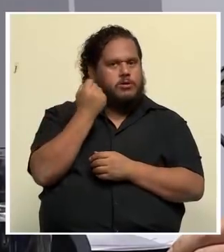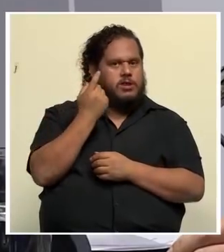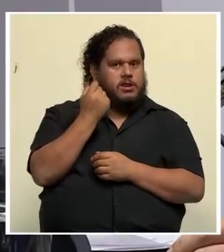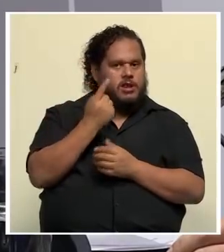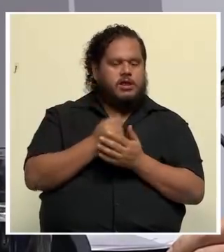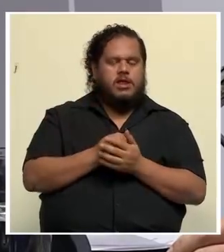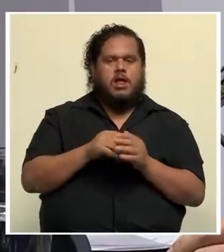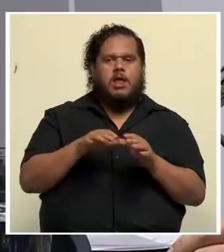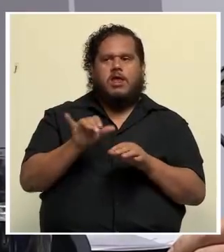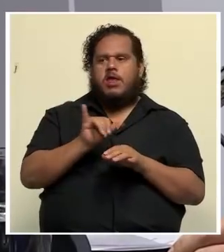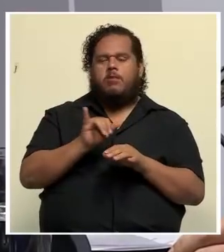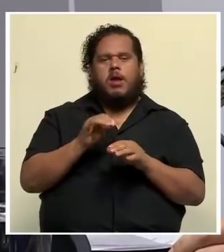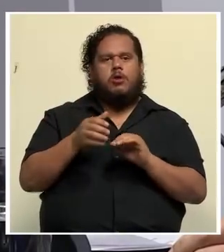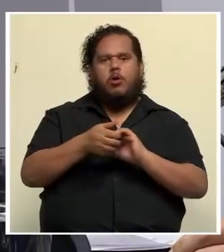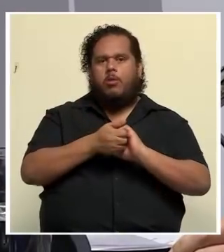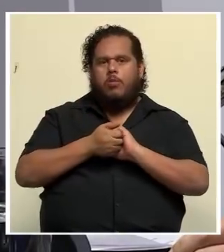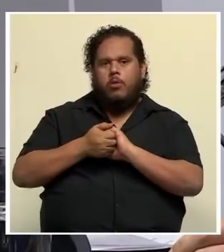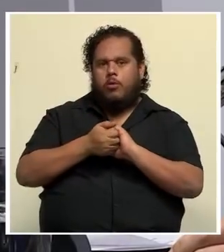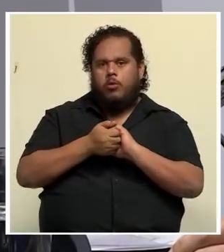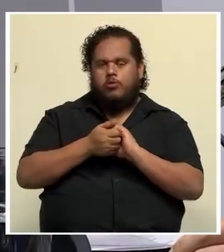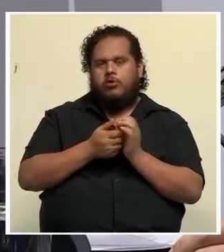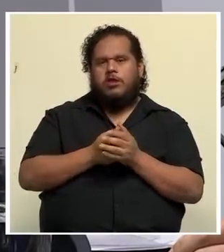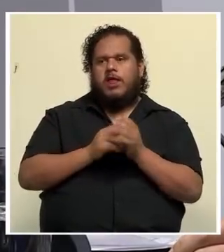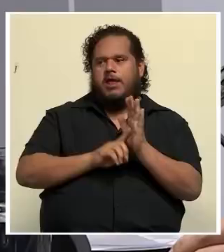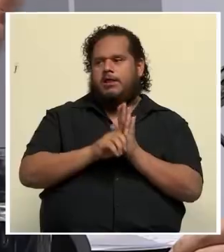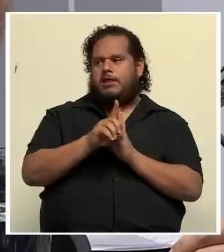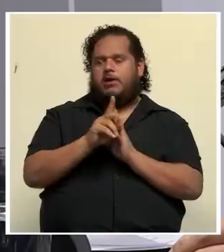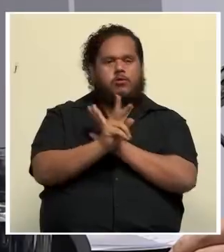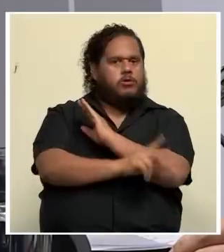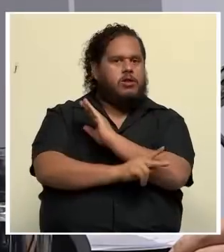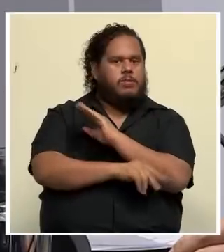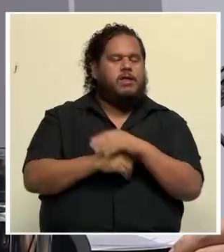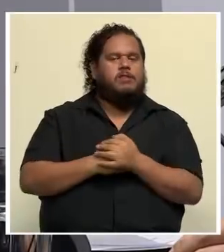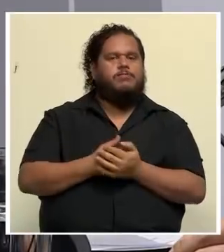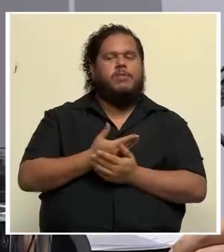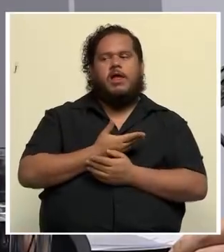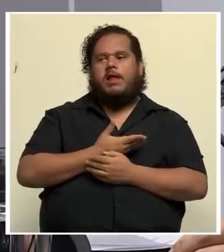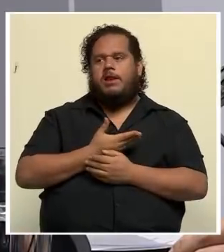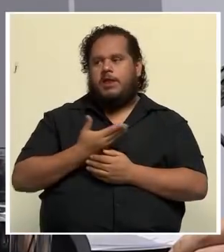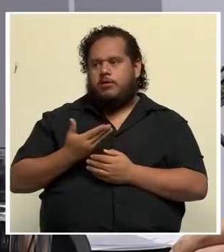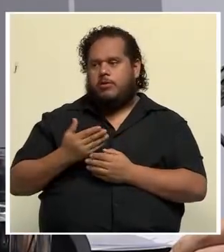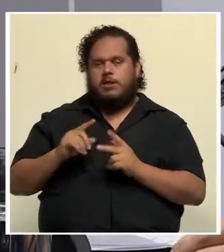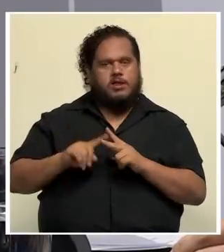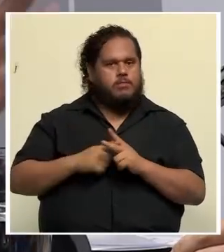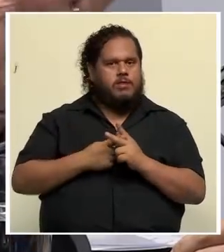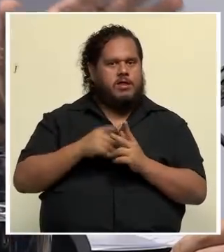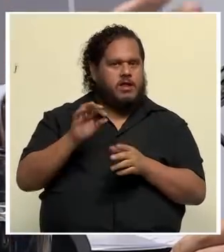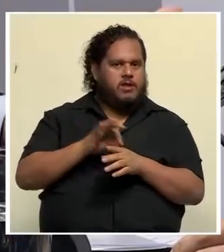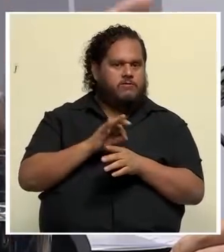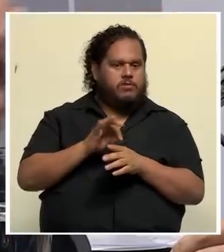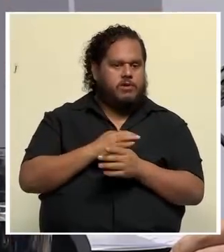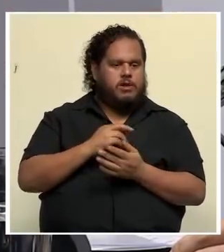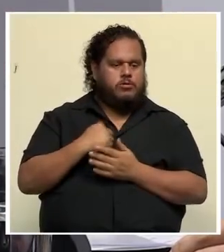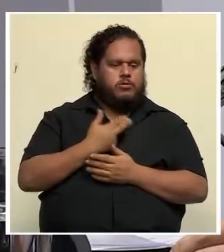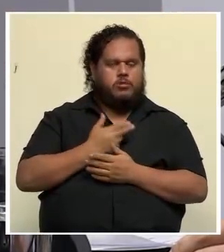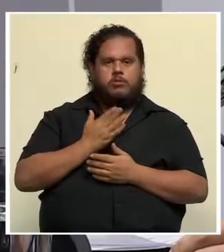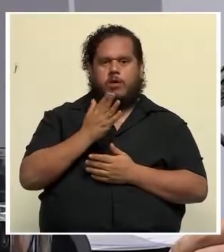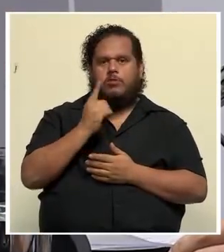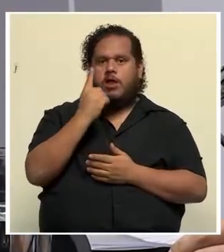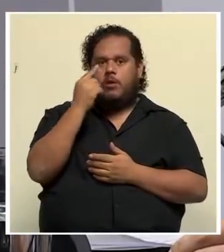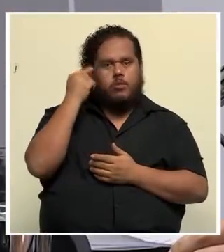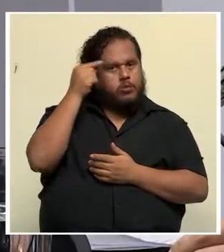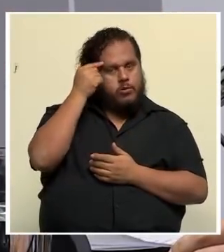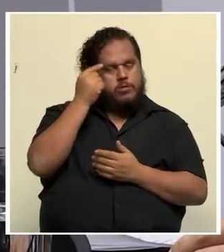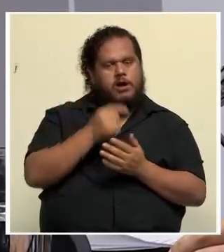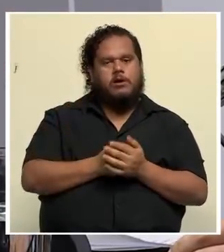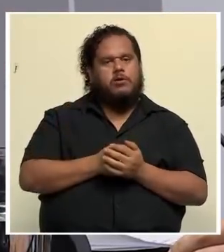como socios en el desarrollo del país, las cosas empiezan a funcionar. Vamos a un gobierno que va a